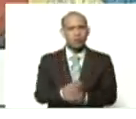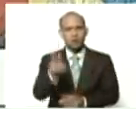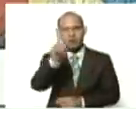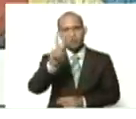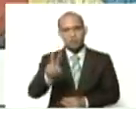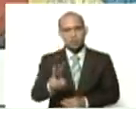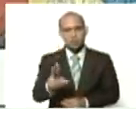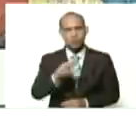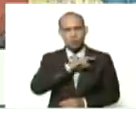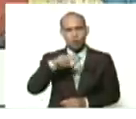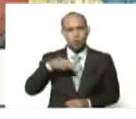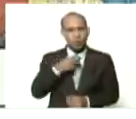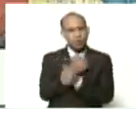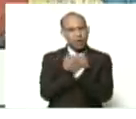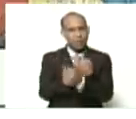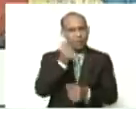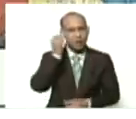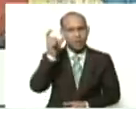nuestra amada mujer.